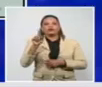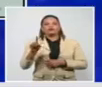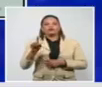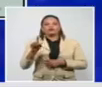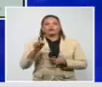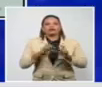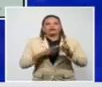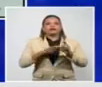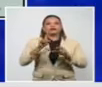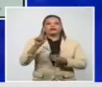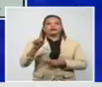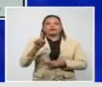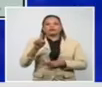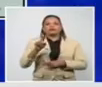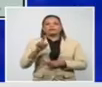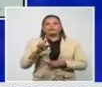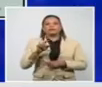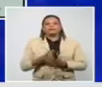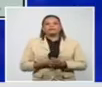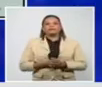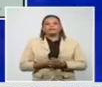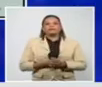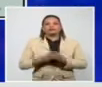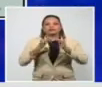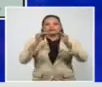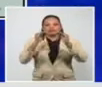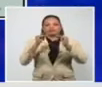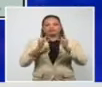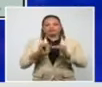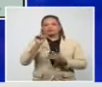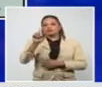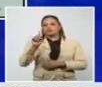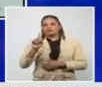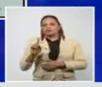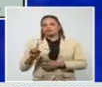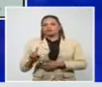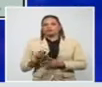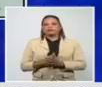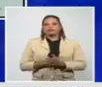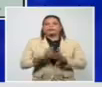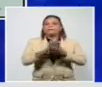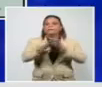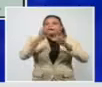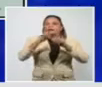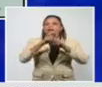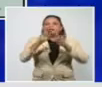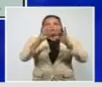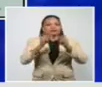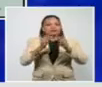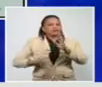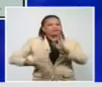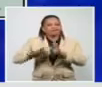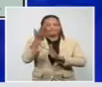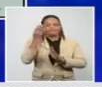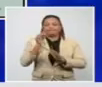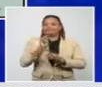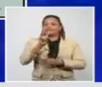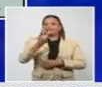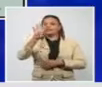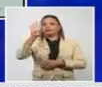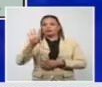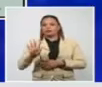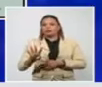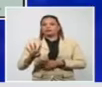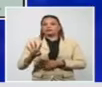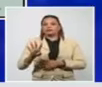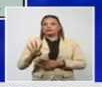y San Nicolás, 1 de cada uno. En Matanzas todavía una cifra elevada de casos autóctonos,